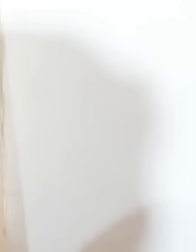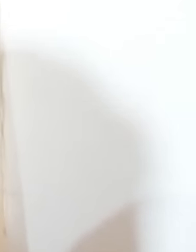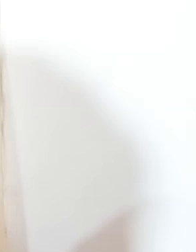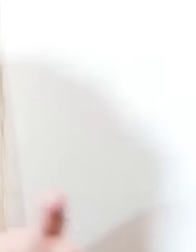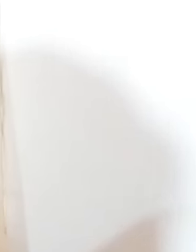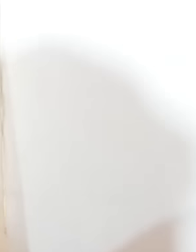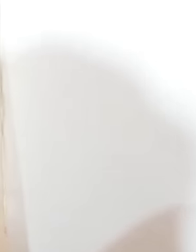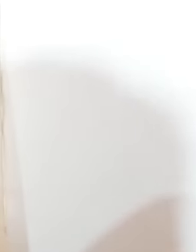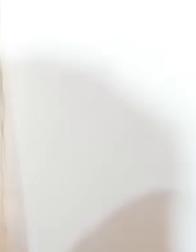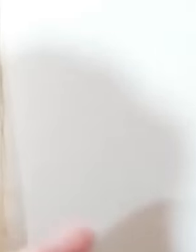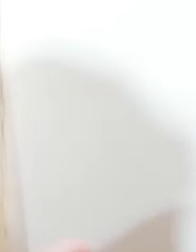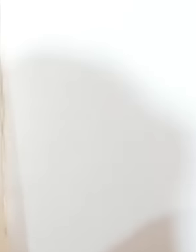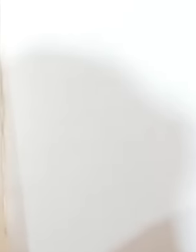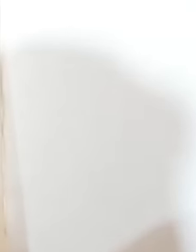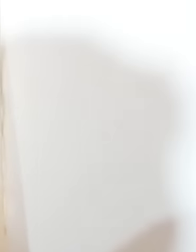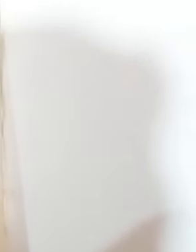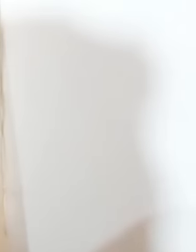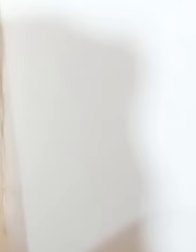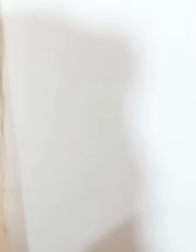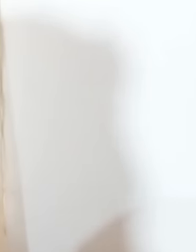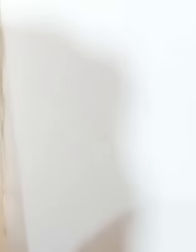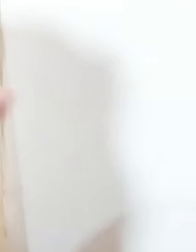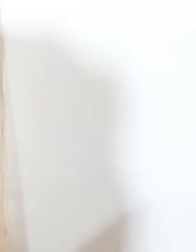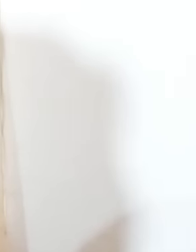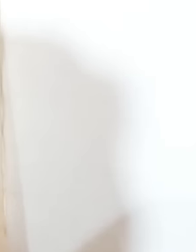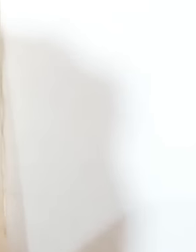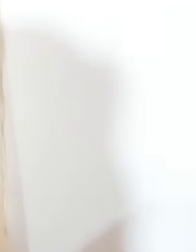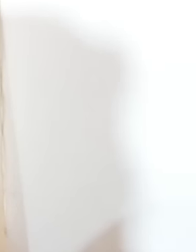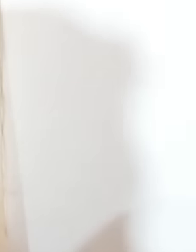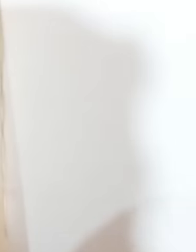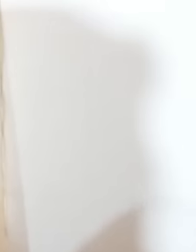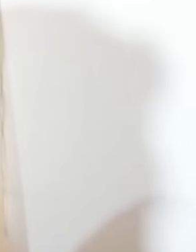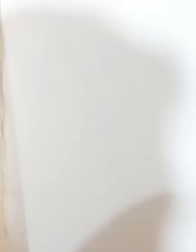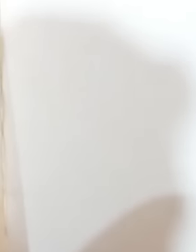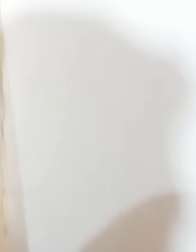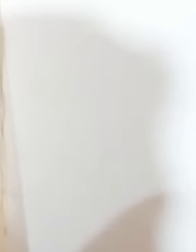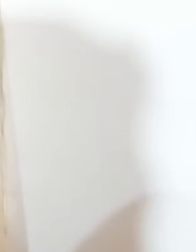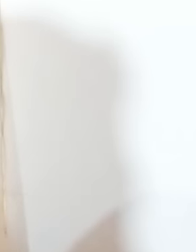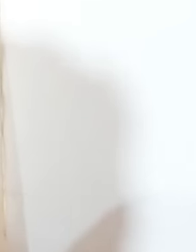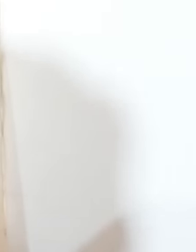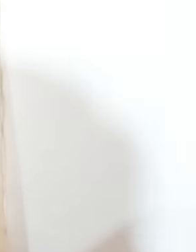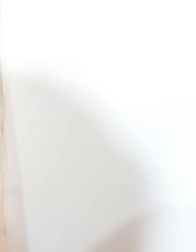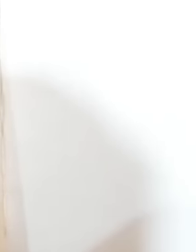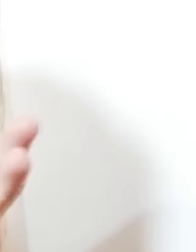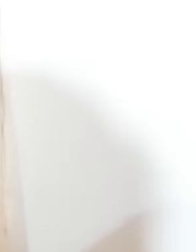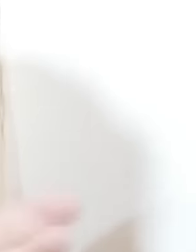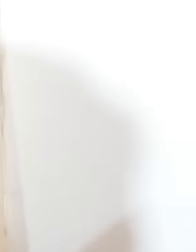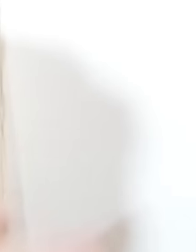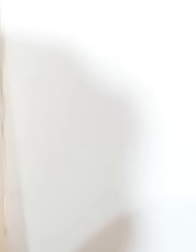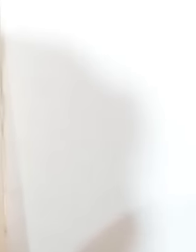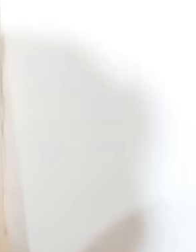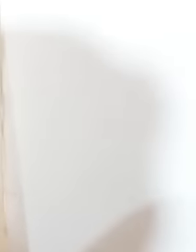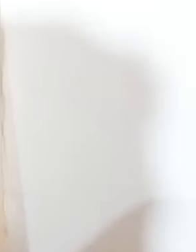impuestos de los millonarios, por así decirlo, y si no es pues también el control de aduana, que ahí donde más